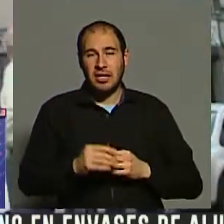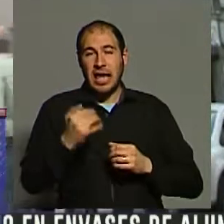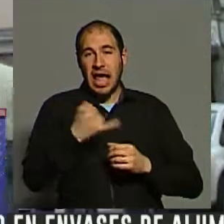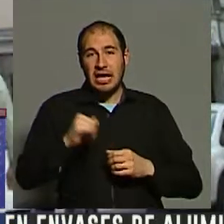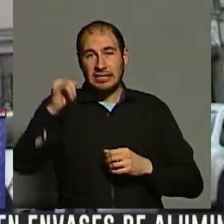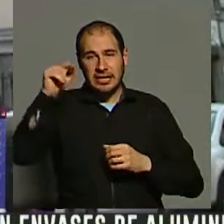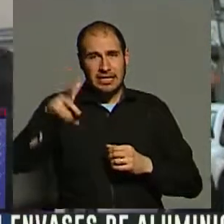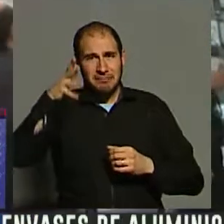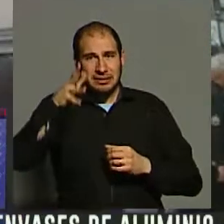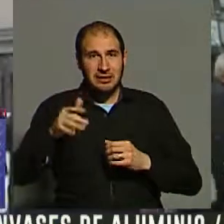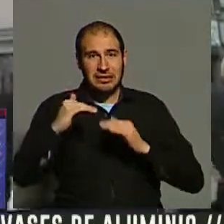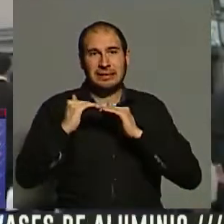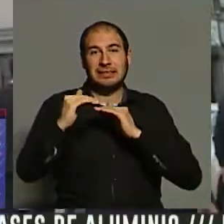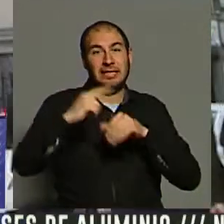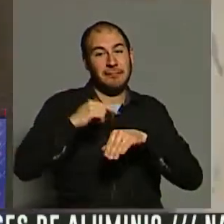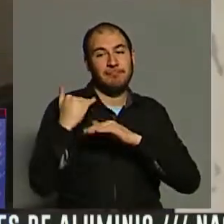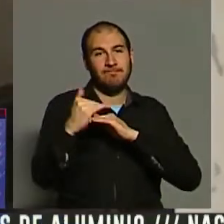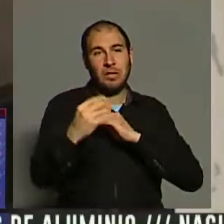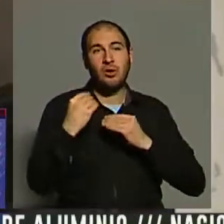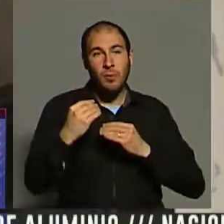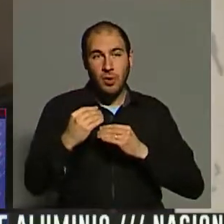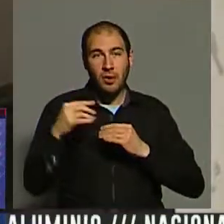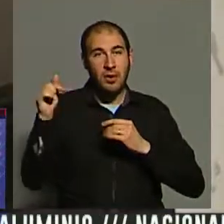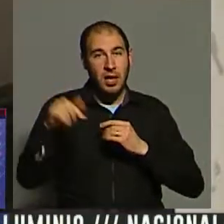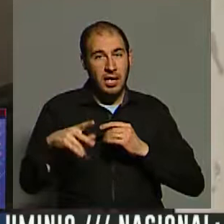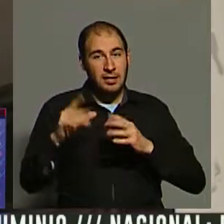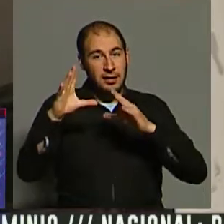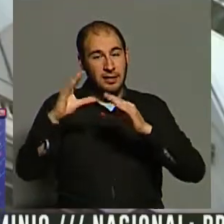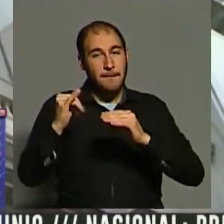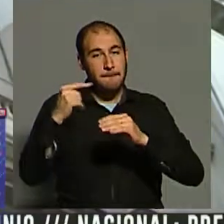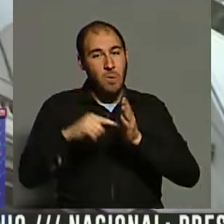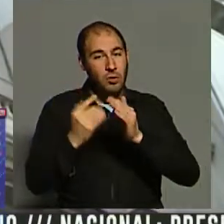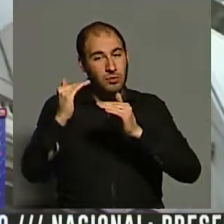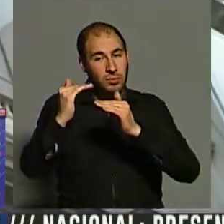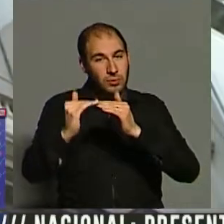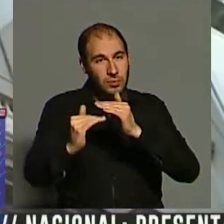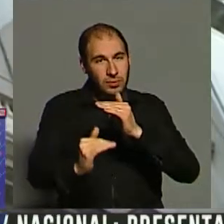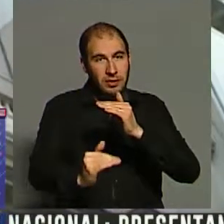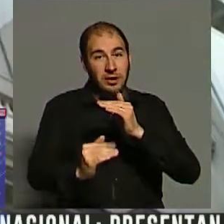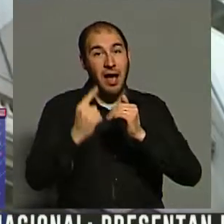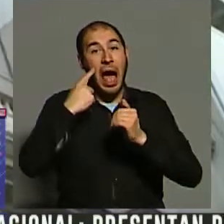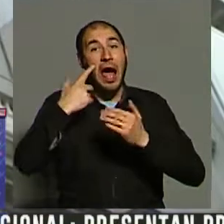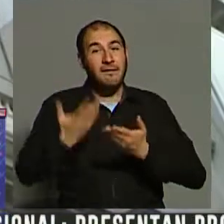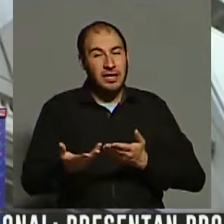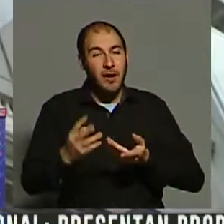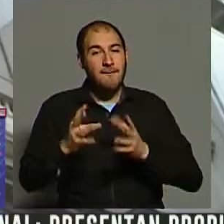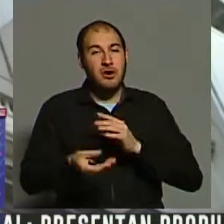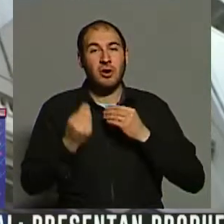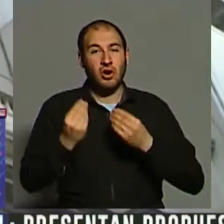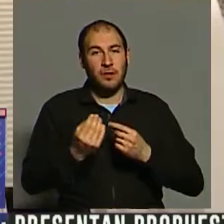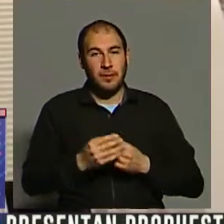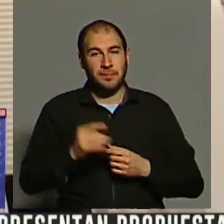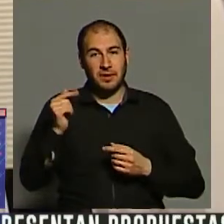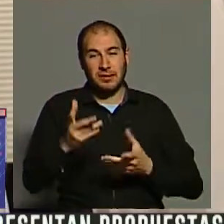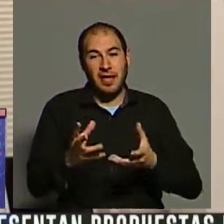tasa sumamente alta hay que mantenerla en el tiempo y cuando esto empiece a disminuir en algún punto va a tener que bajar habrá que ver de qué manera se